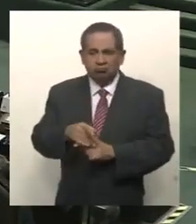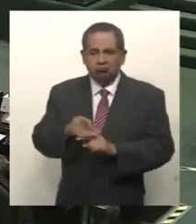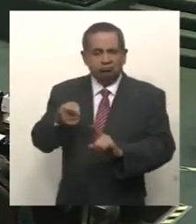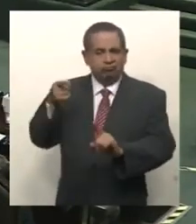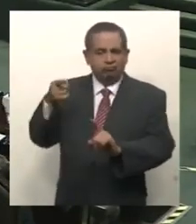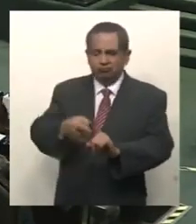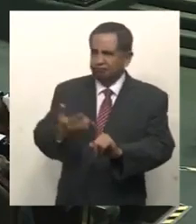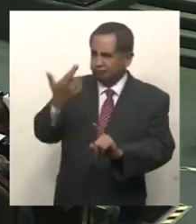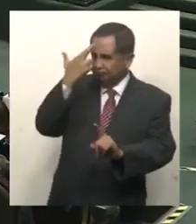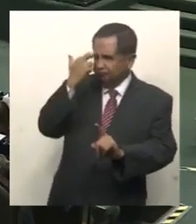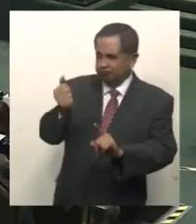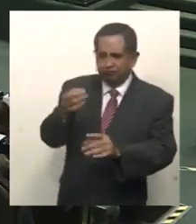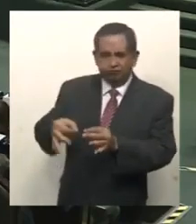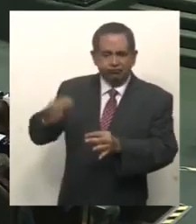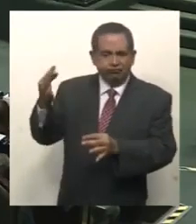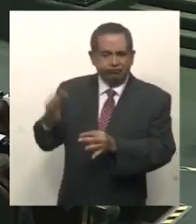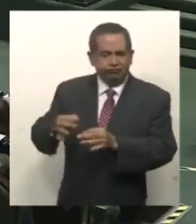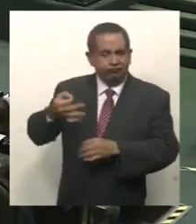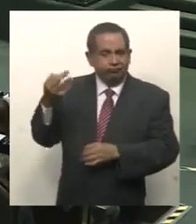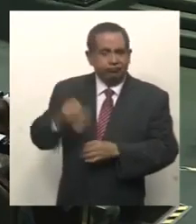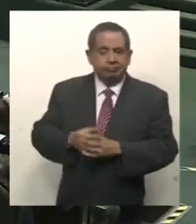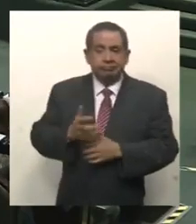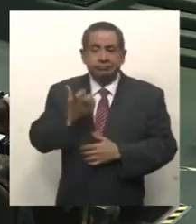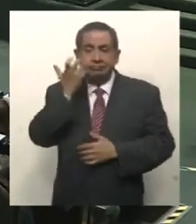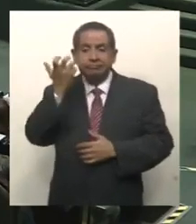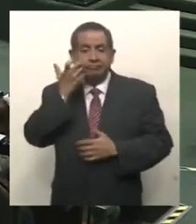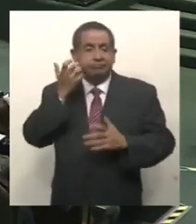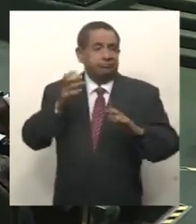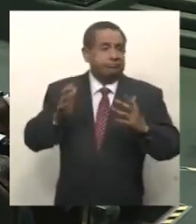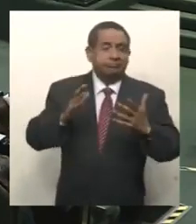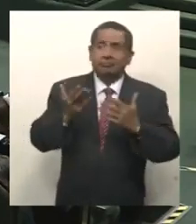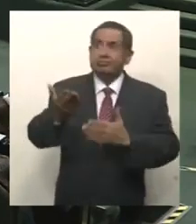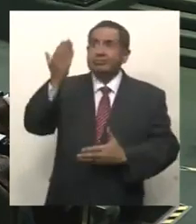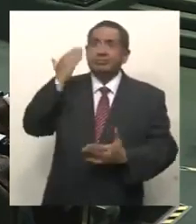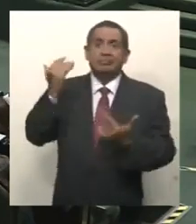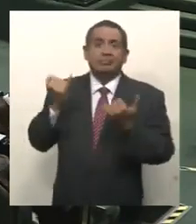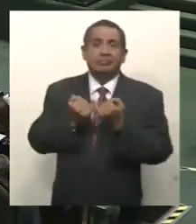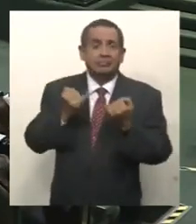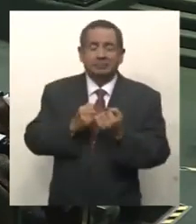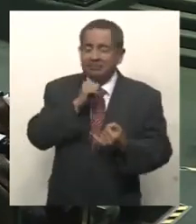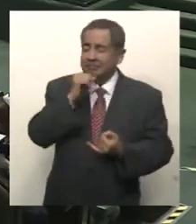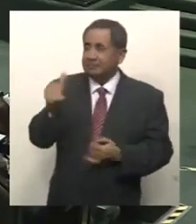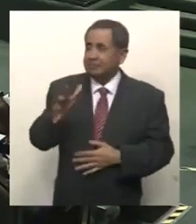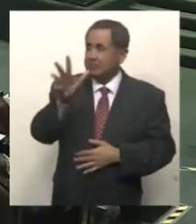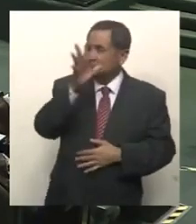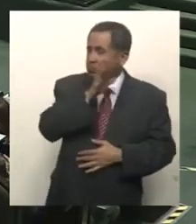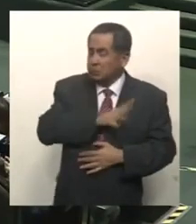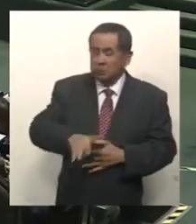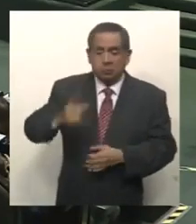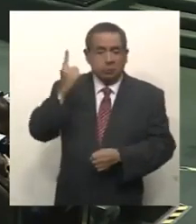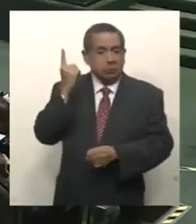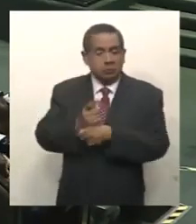inobjetable, sin parangón en la historia reciente del